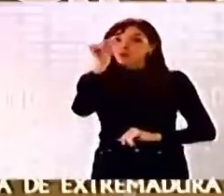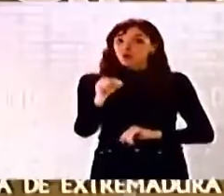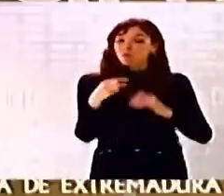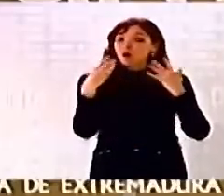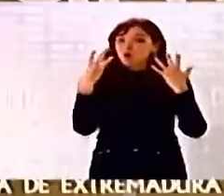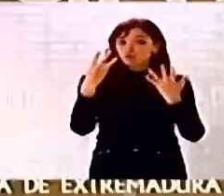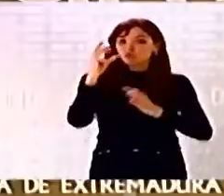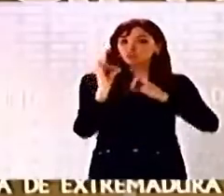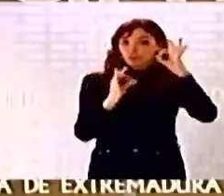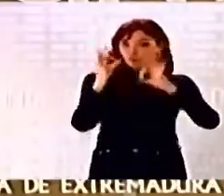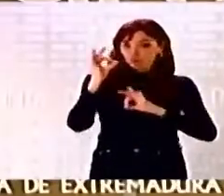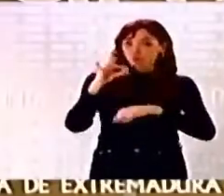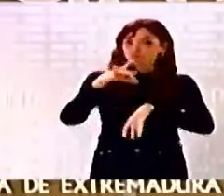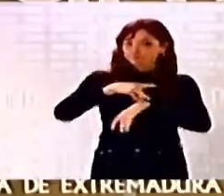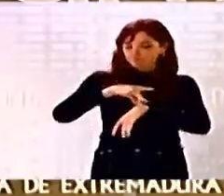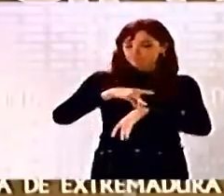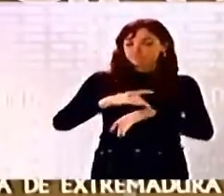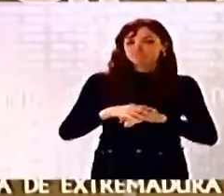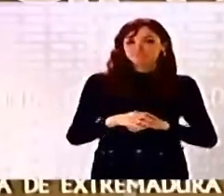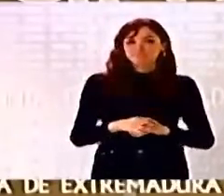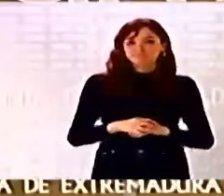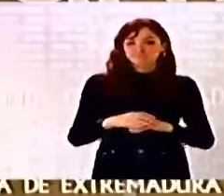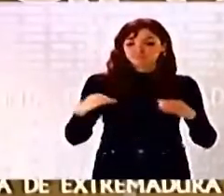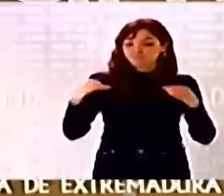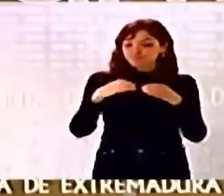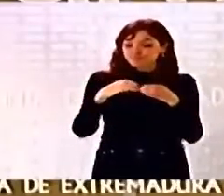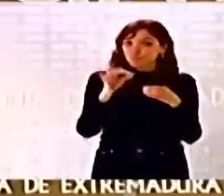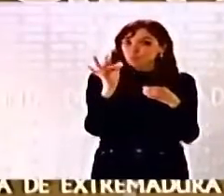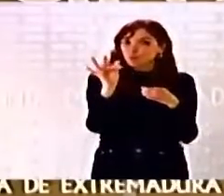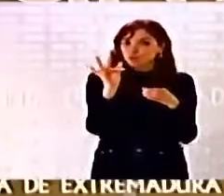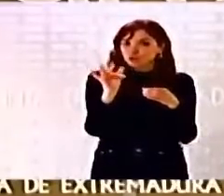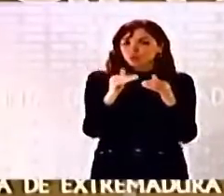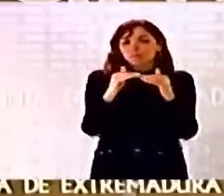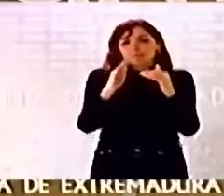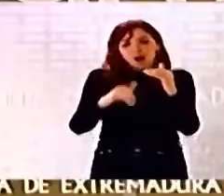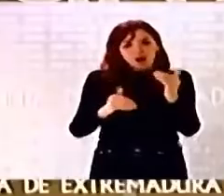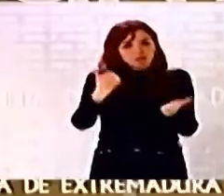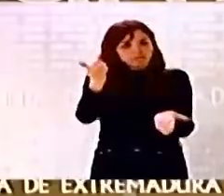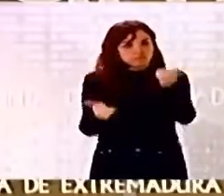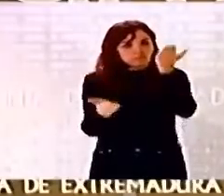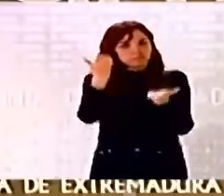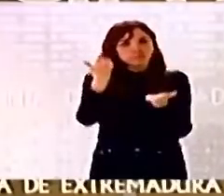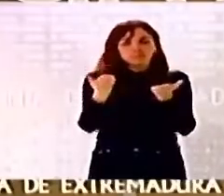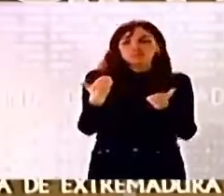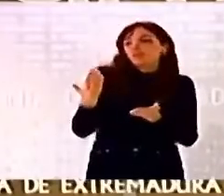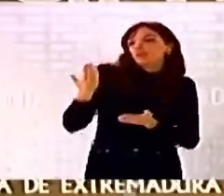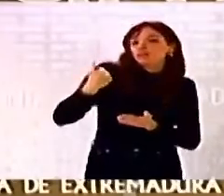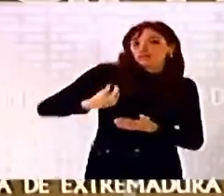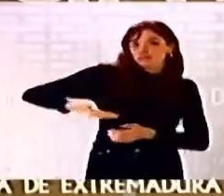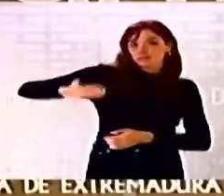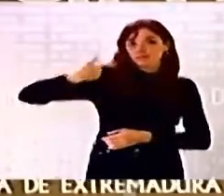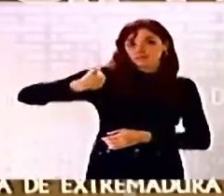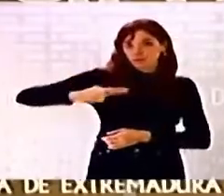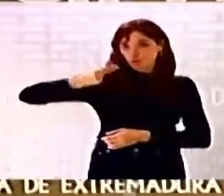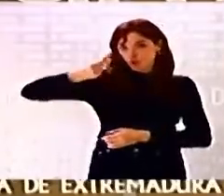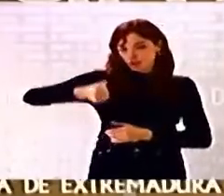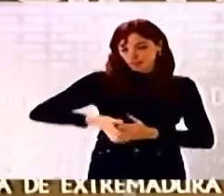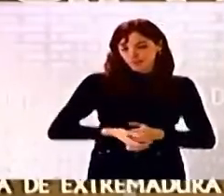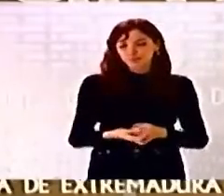11,8%. Cifras de positividad bastante más bajas de las que teníamos los días